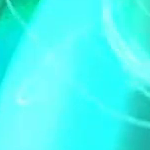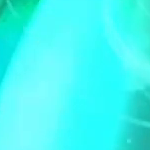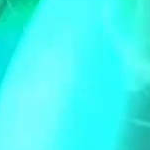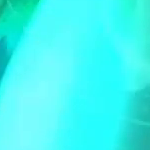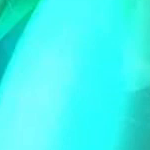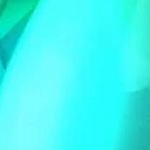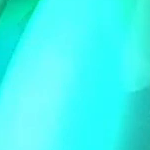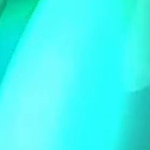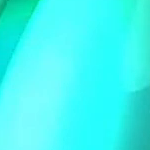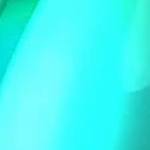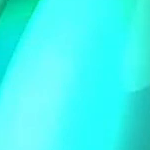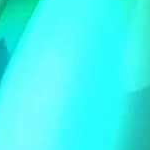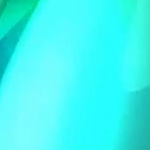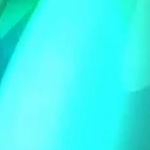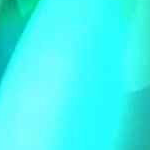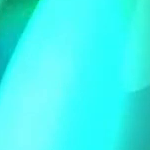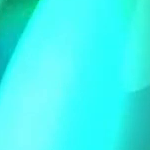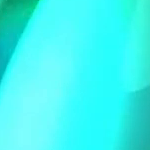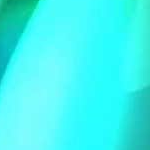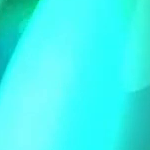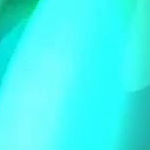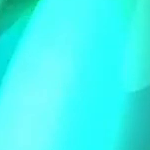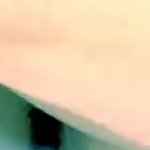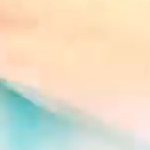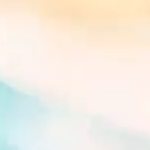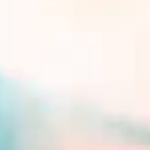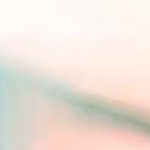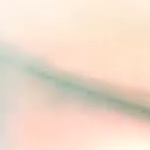Continúas viendo Conexión Vital.